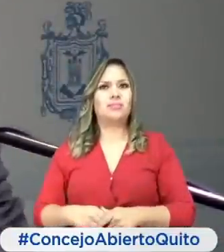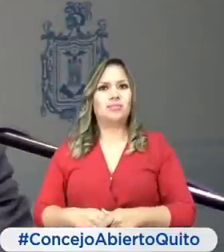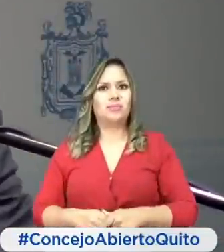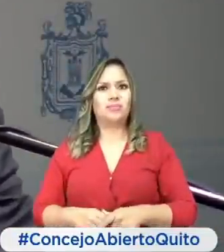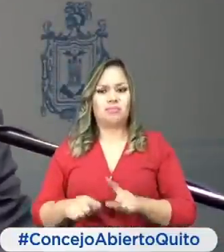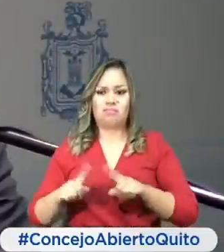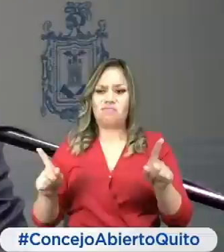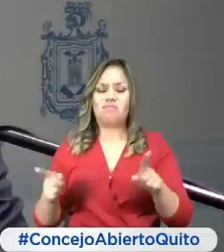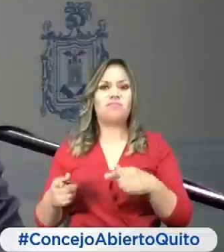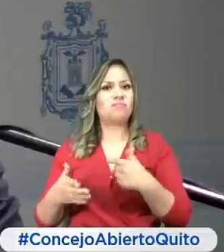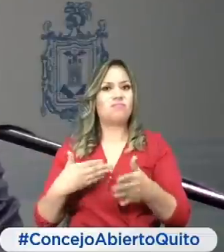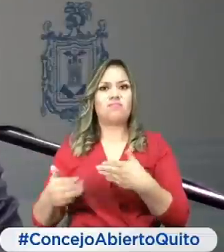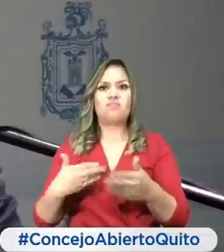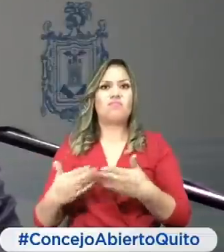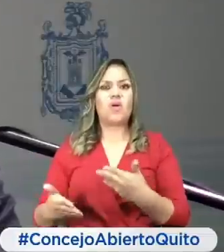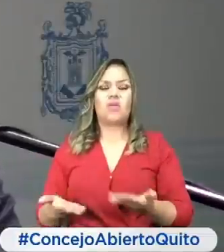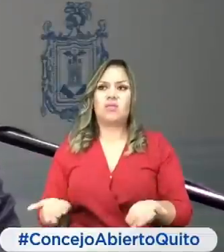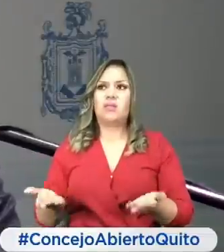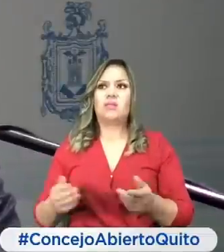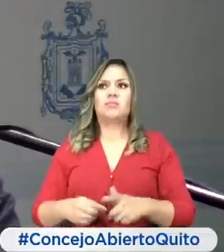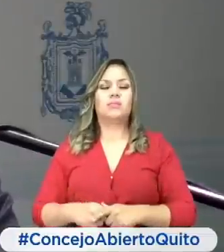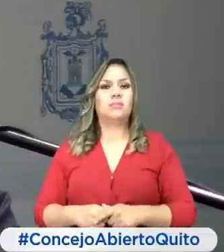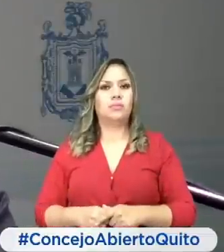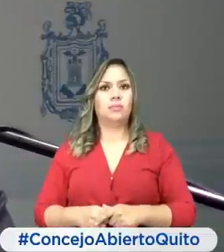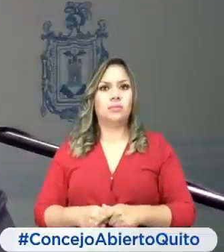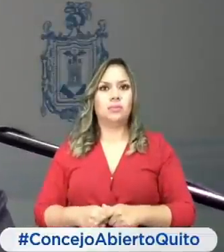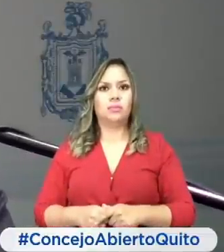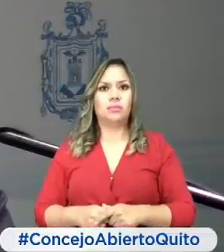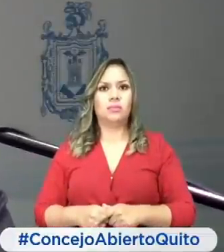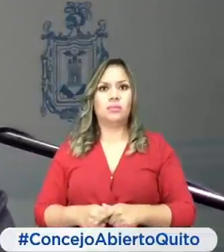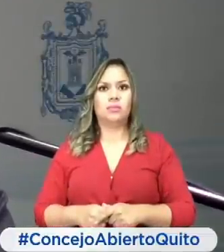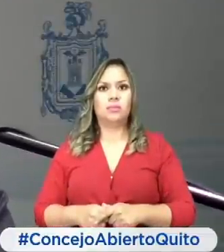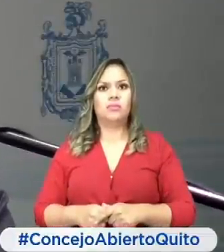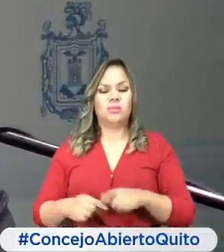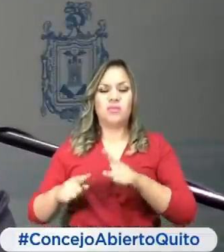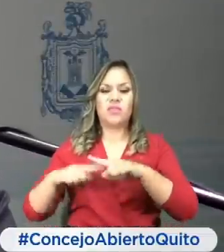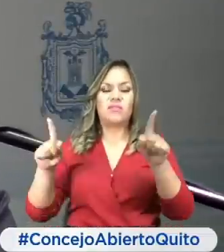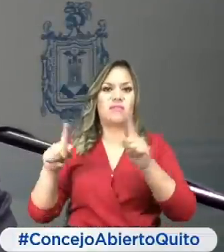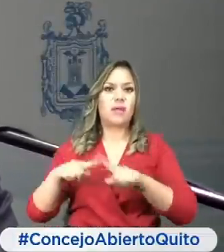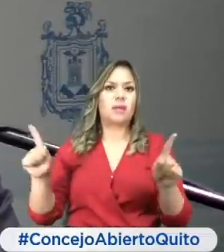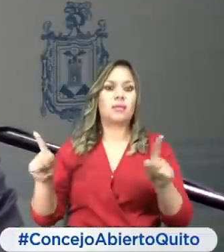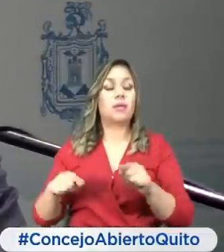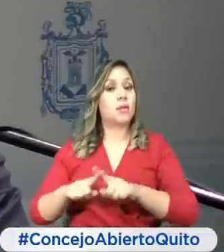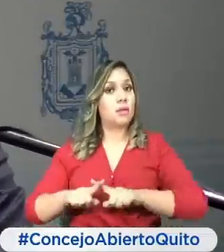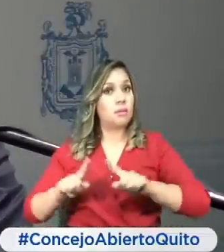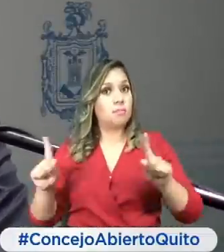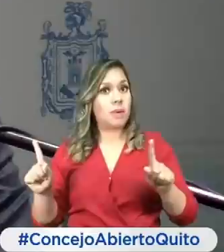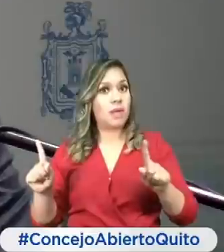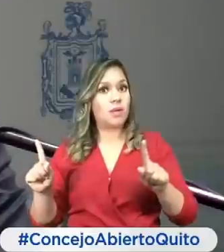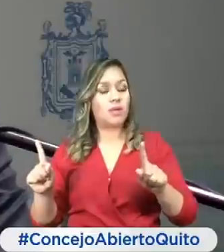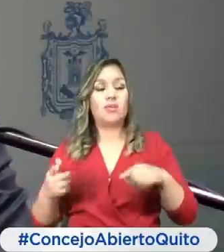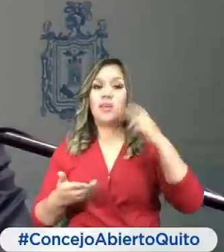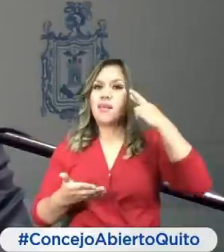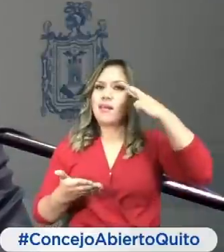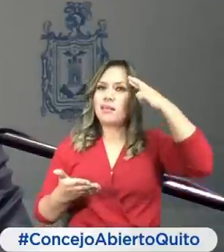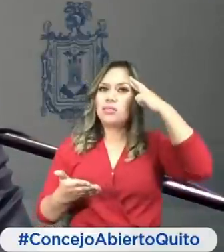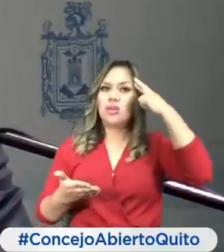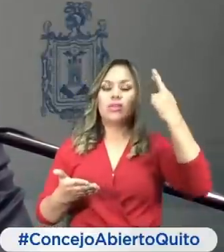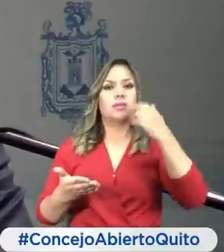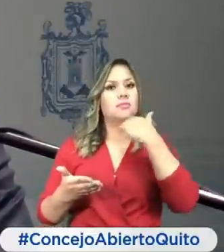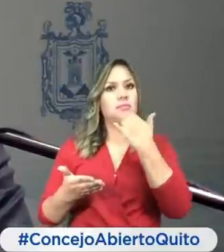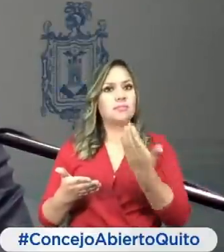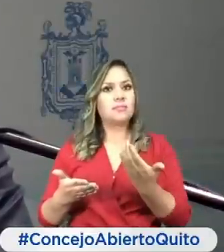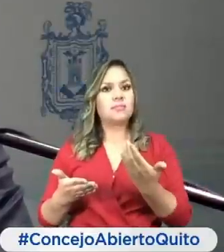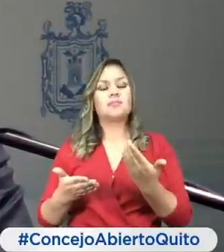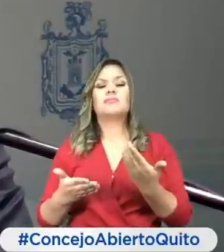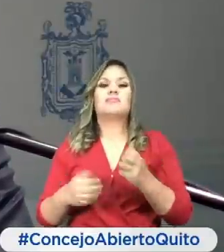supuesto que podemos tener diferente manera de pensar. Pero cuando se acaban las razones, cuando se